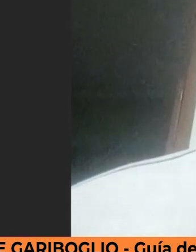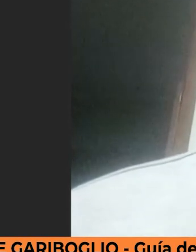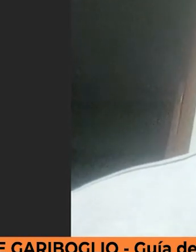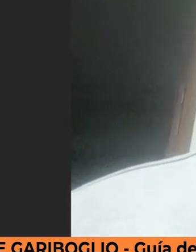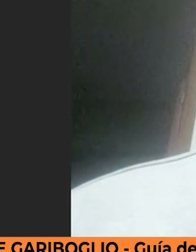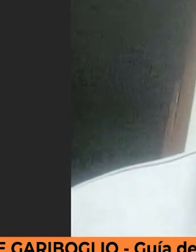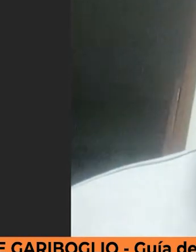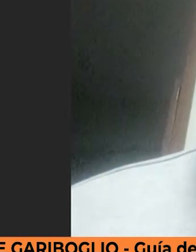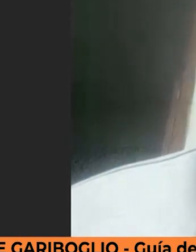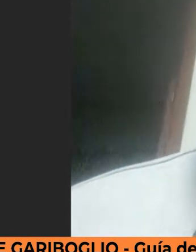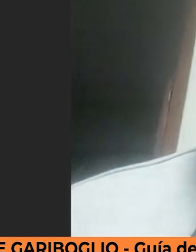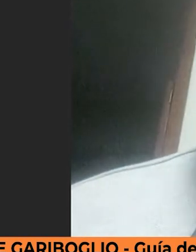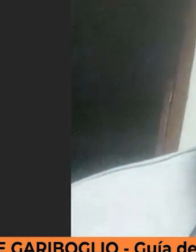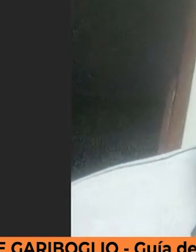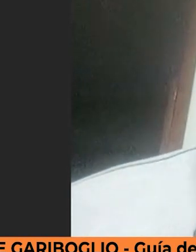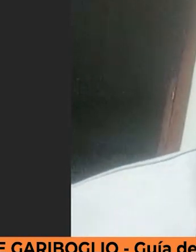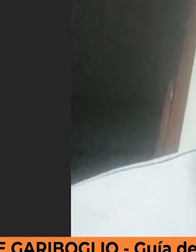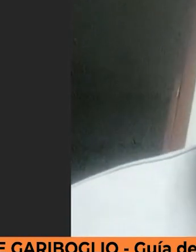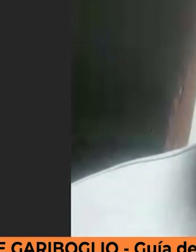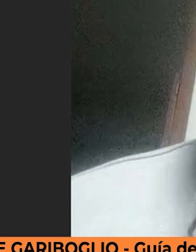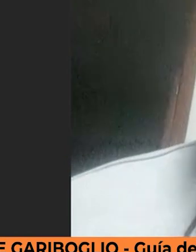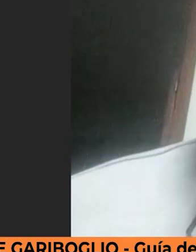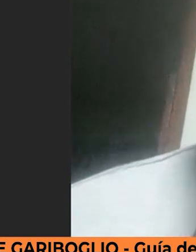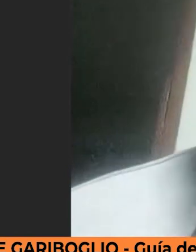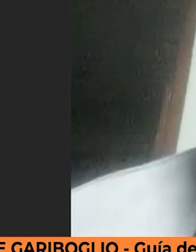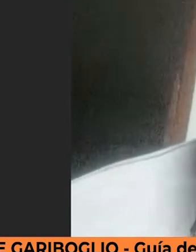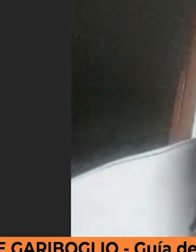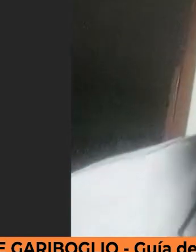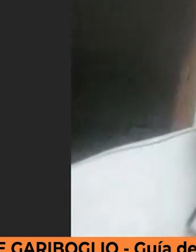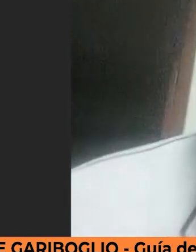asociación, así que muy, muy agradecido por todo esto con ustedes y bueno, lo esperamos en el Curupí. Sí.